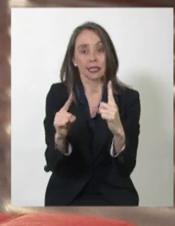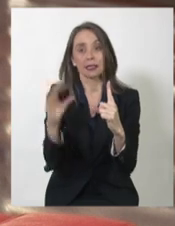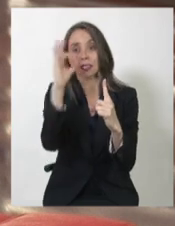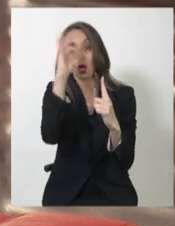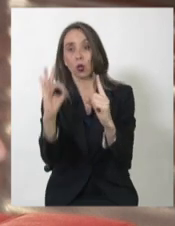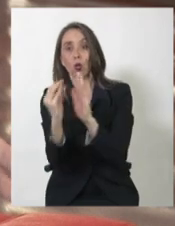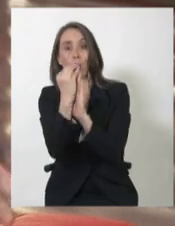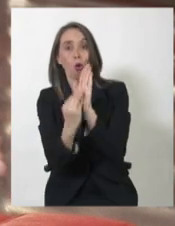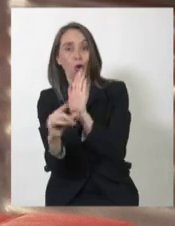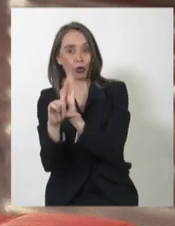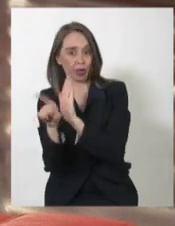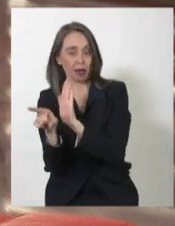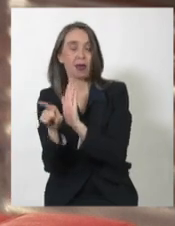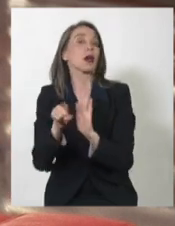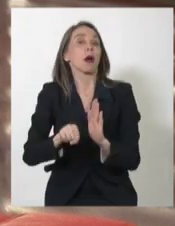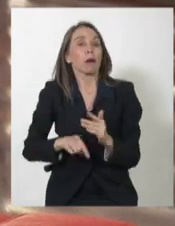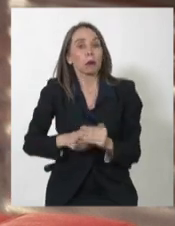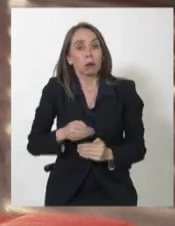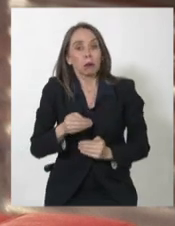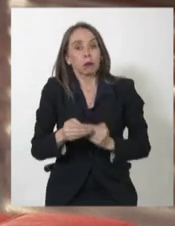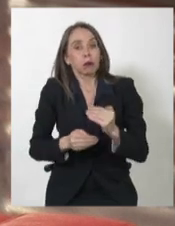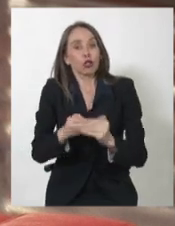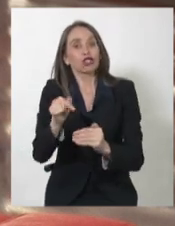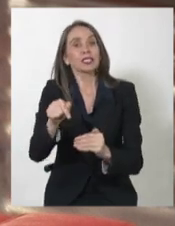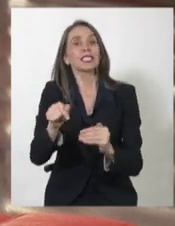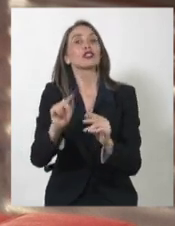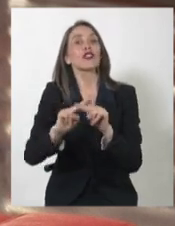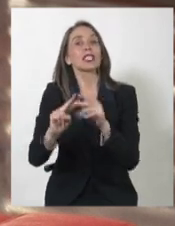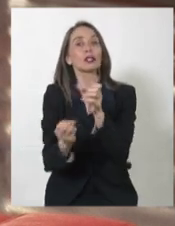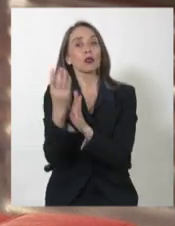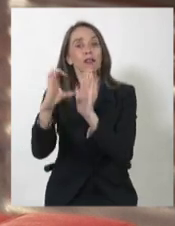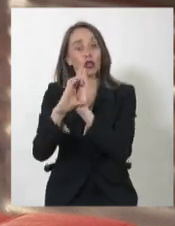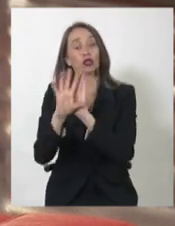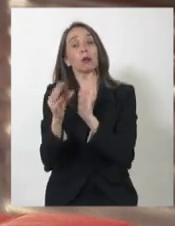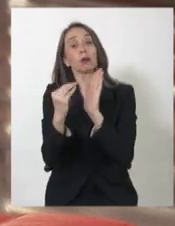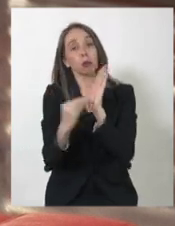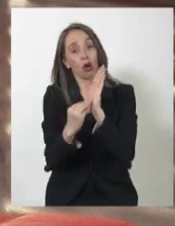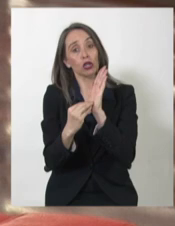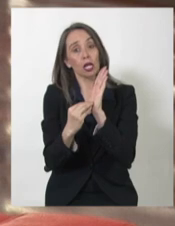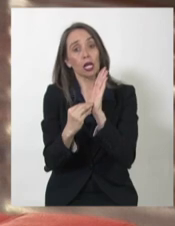Lo digo claro, en este proceso en particular podríamos establecer la paridad